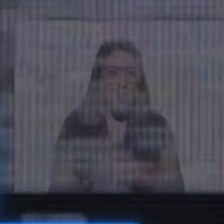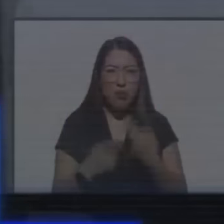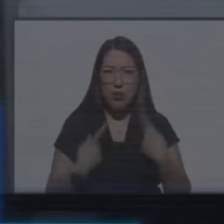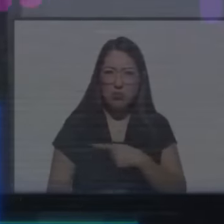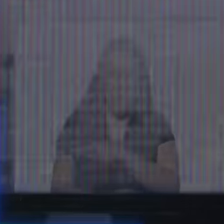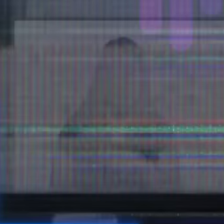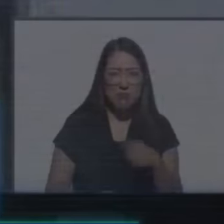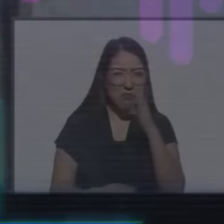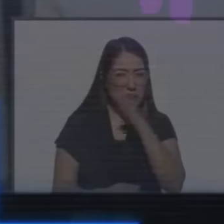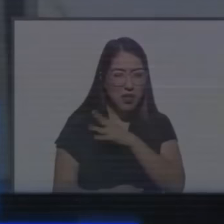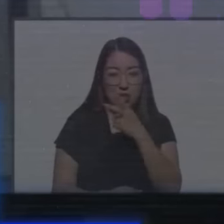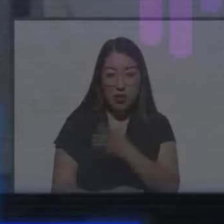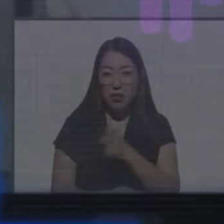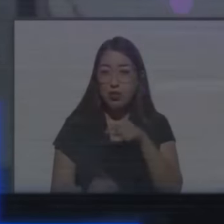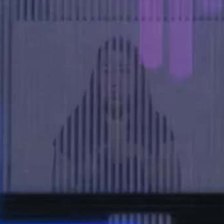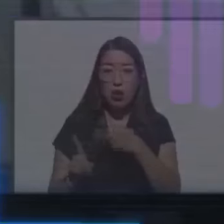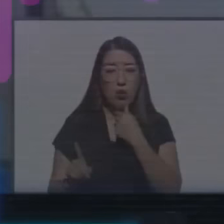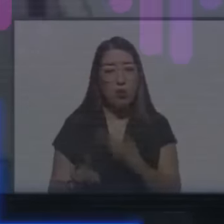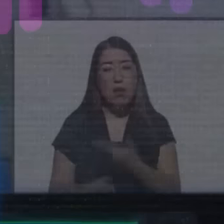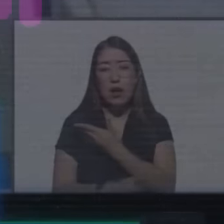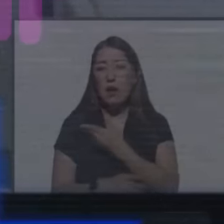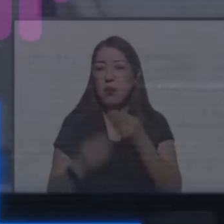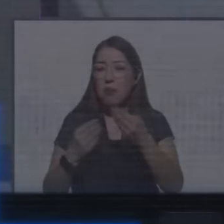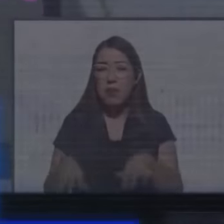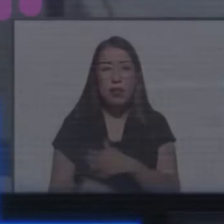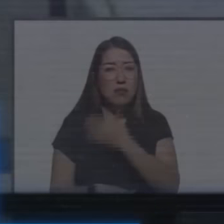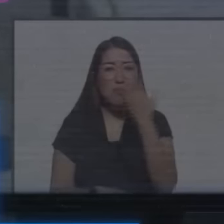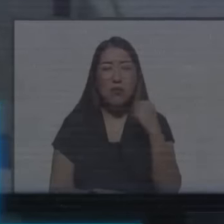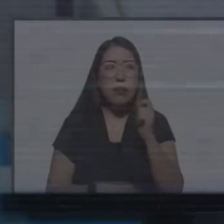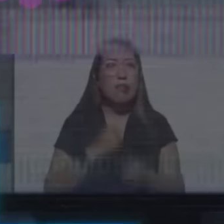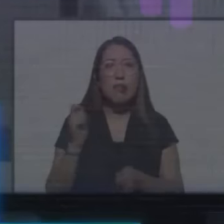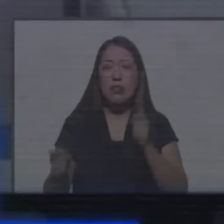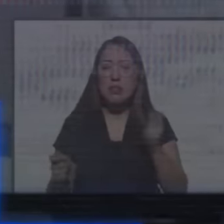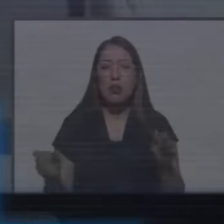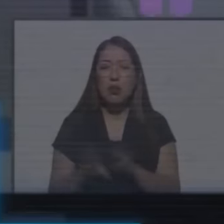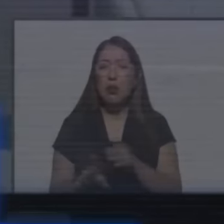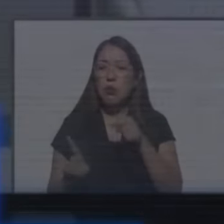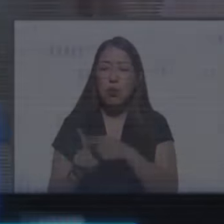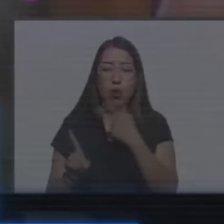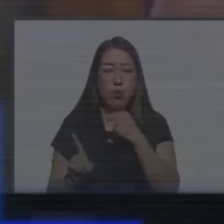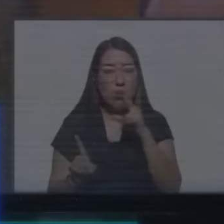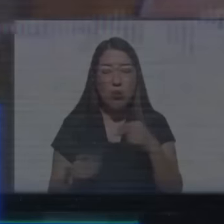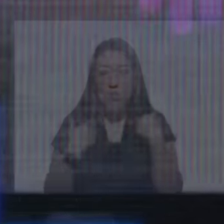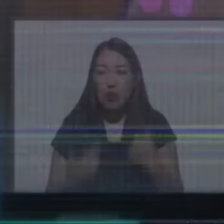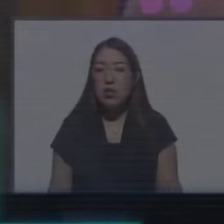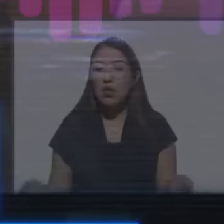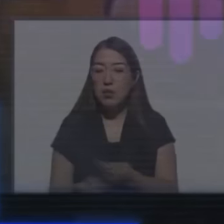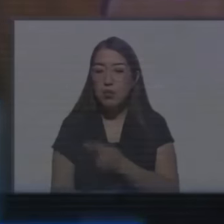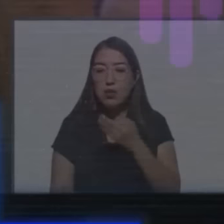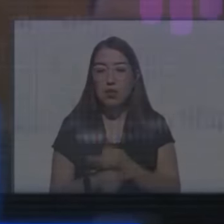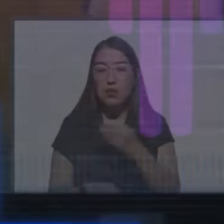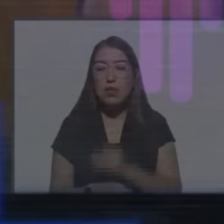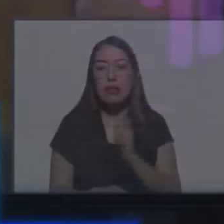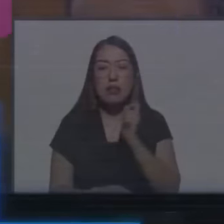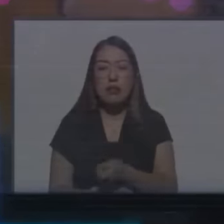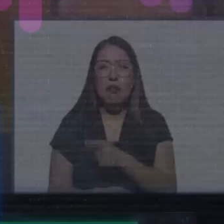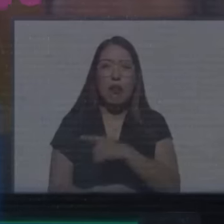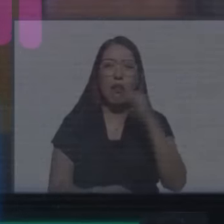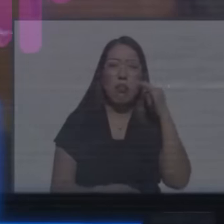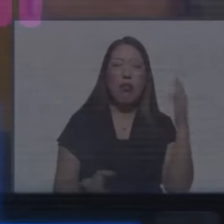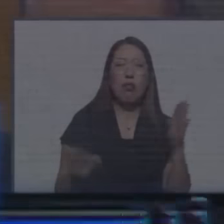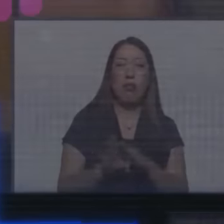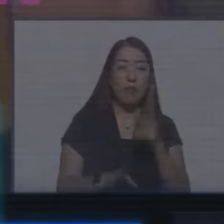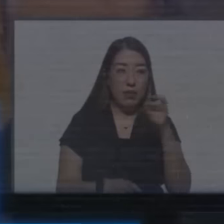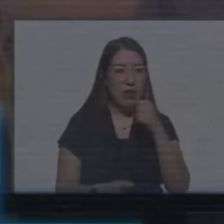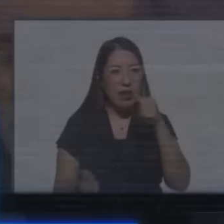secreto. Es un hombre que perdió hace mucho la realidad. Es un hombre que no entiende lo que está pasando y que ya no ve. Entonces la